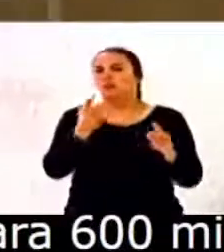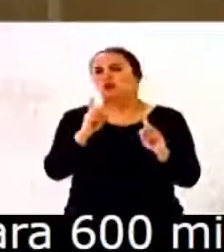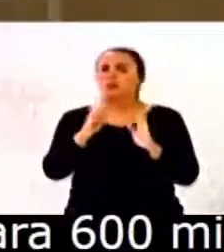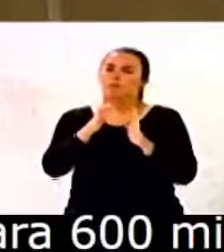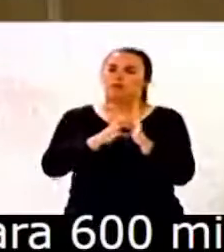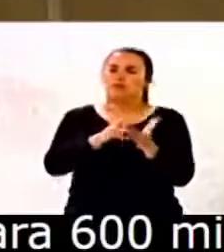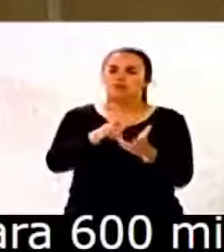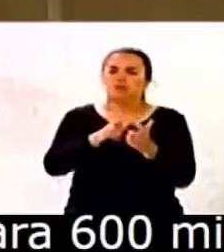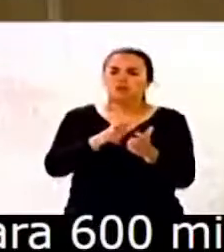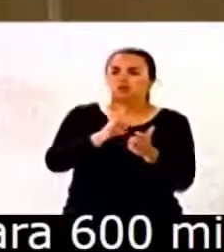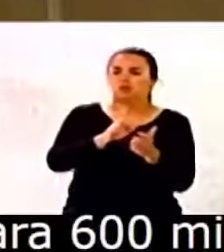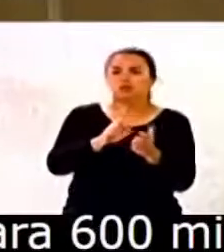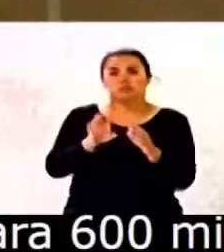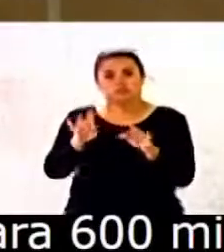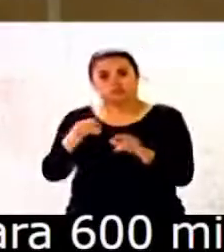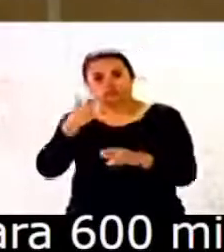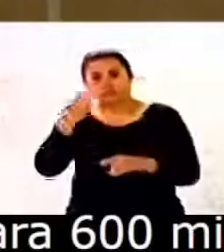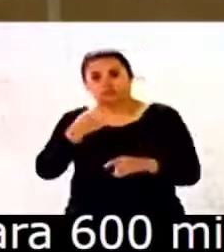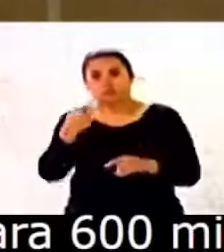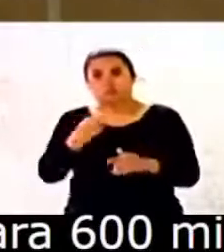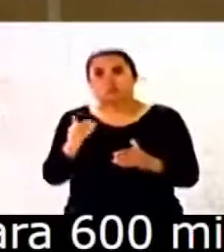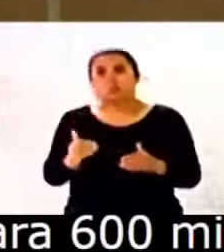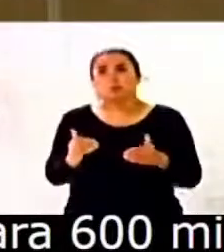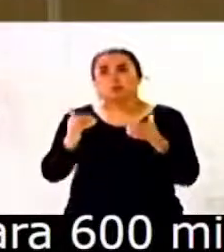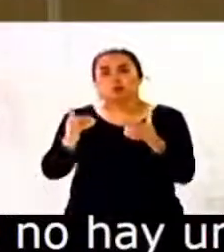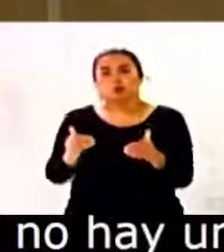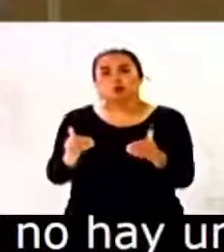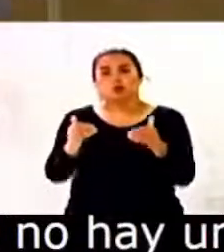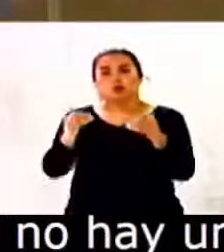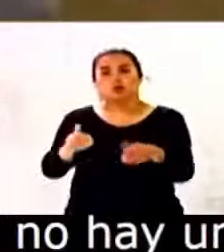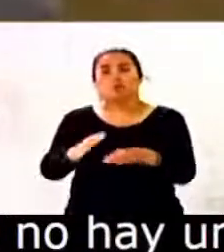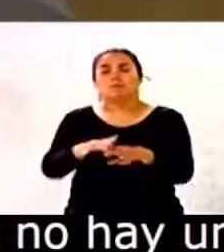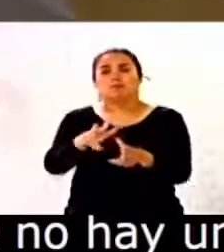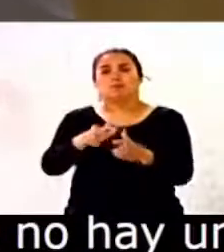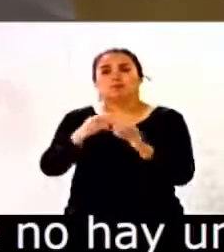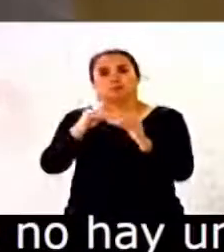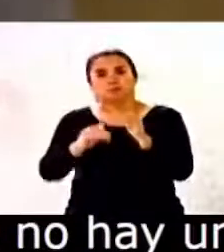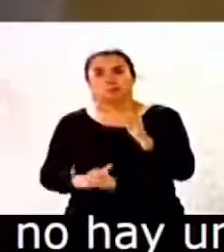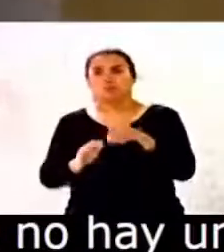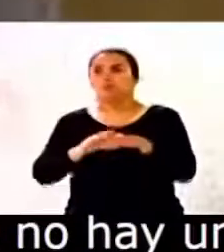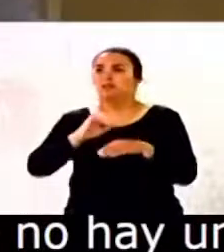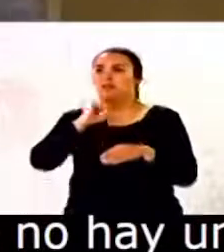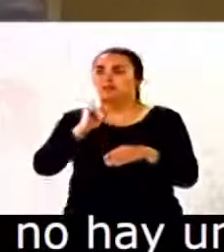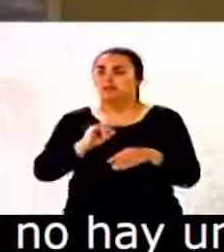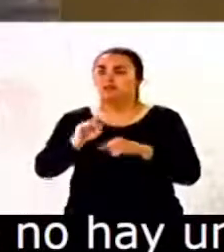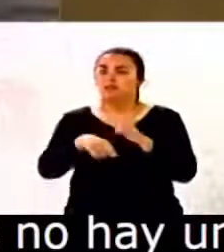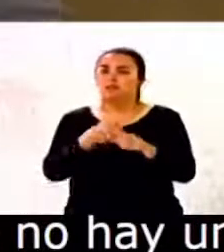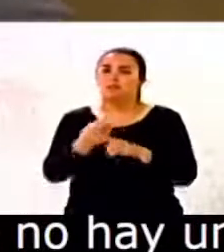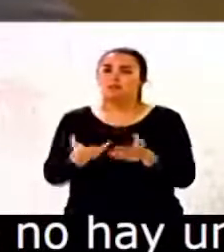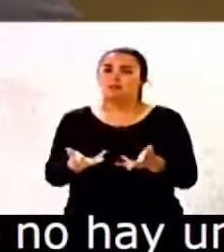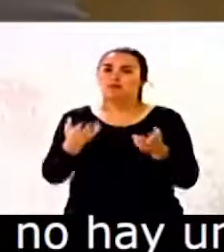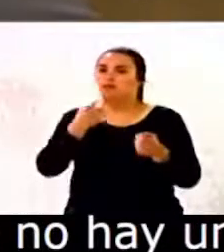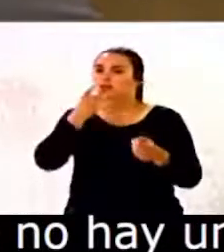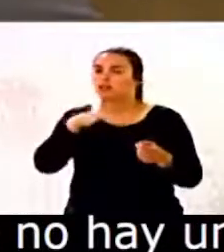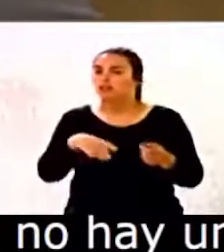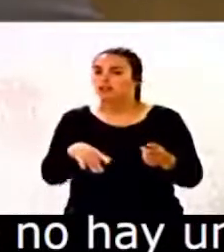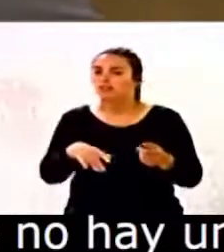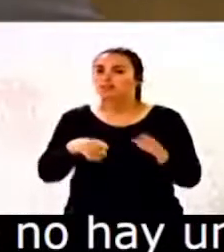de impuestos, sí, hay una prórroga para bajar los impuestos a la electricidad, de la cual se van a beneficiar, como